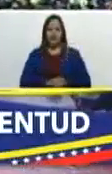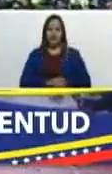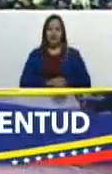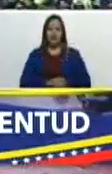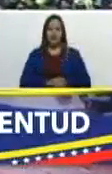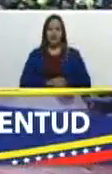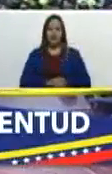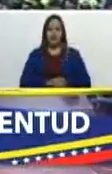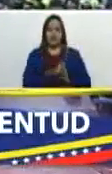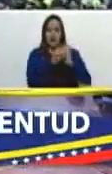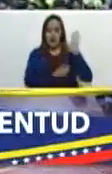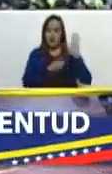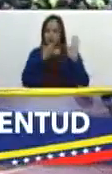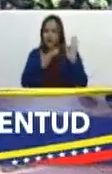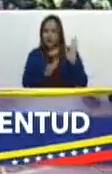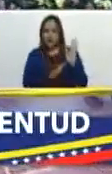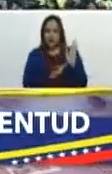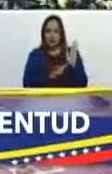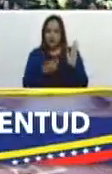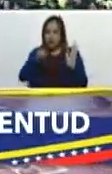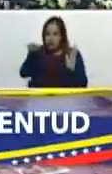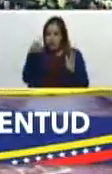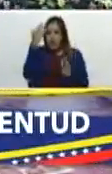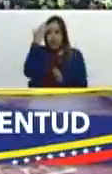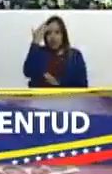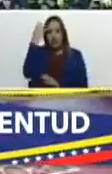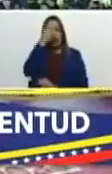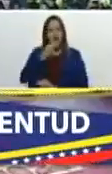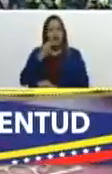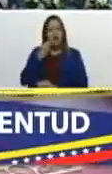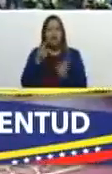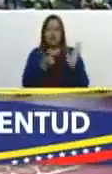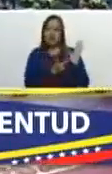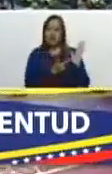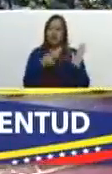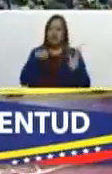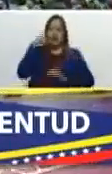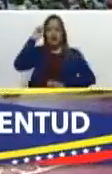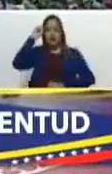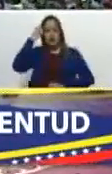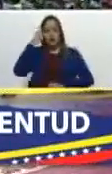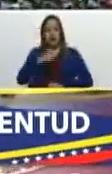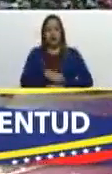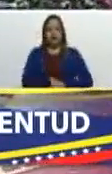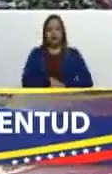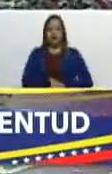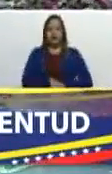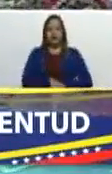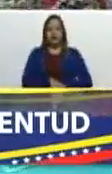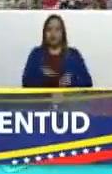Qué cosa tan bonita. Ustedes saben, muchachos, esto me recuerda, así como